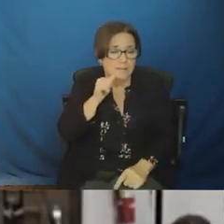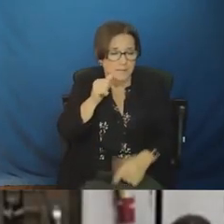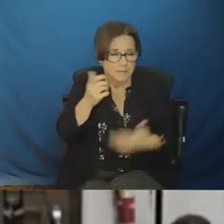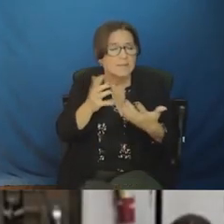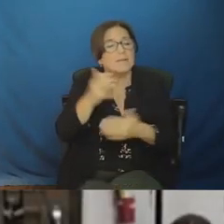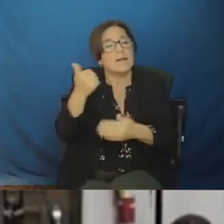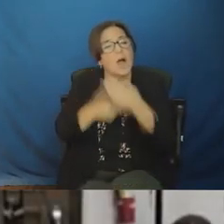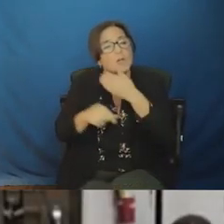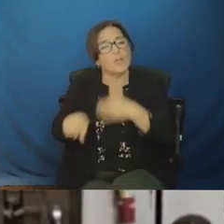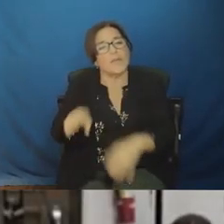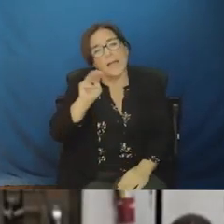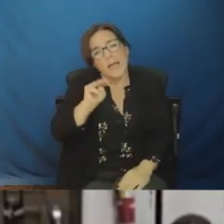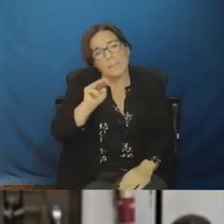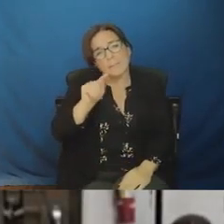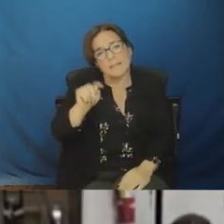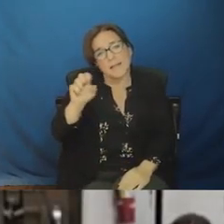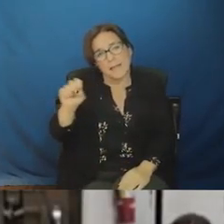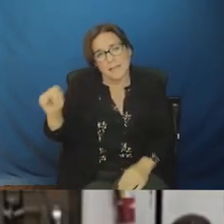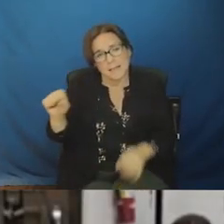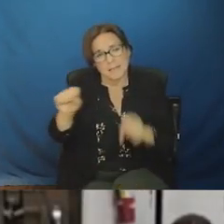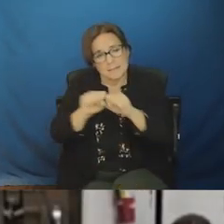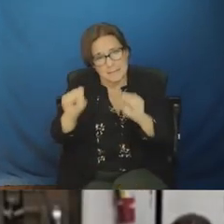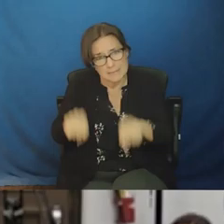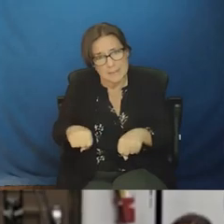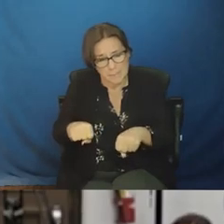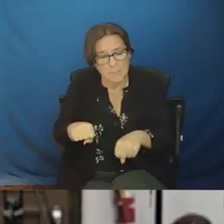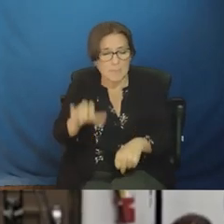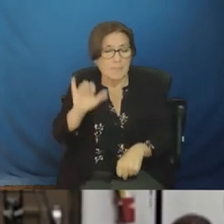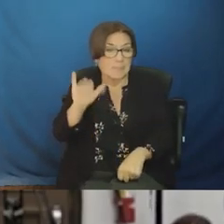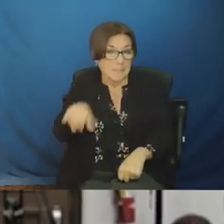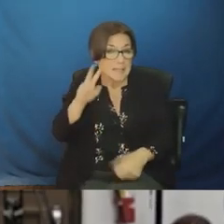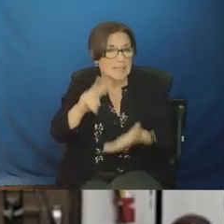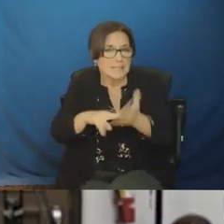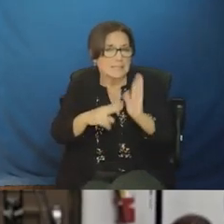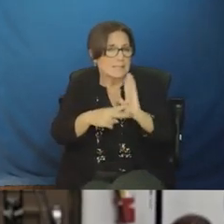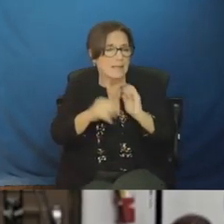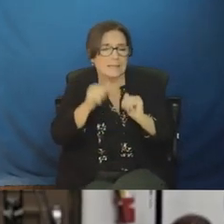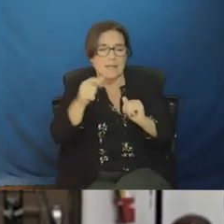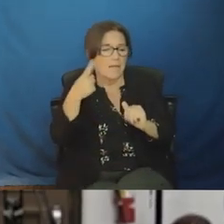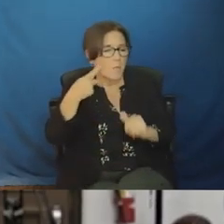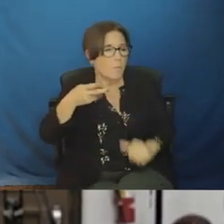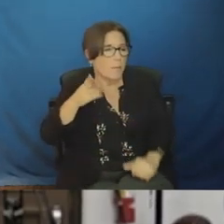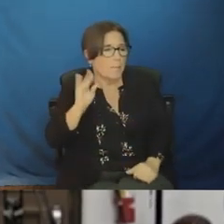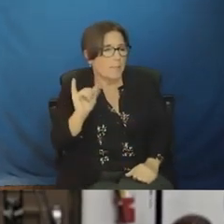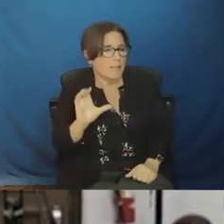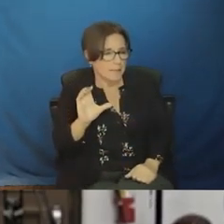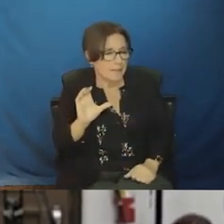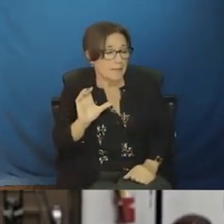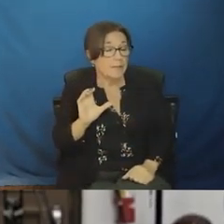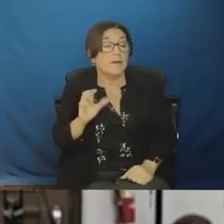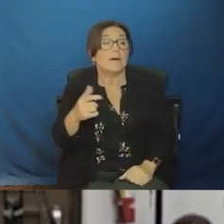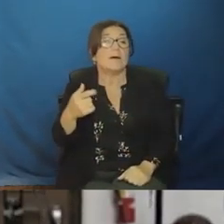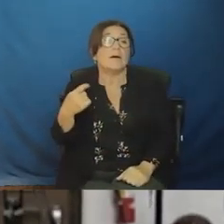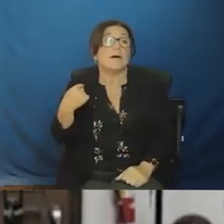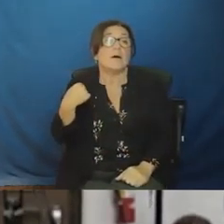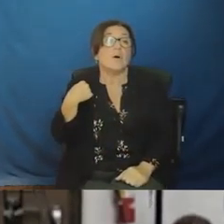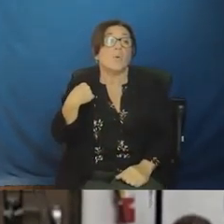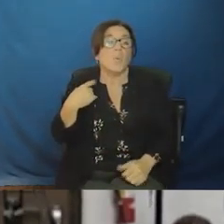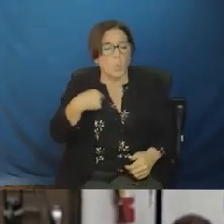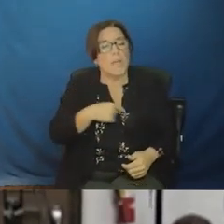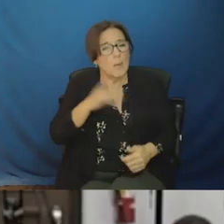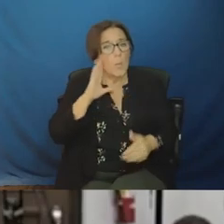y es para atender a cada niño por medio de cada medida esa es la intención de este sistema